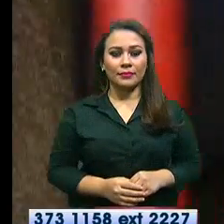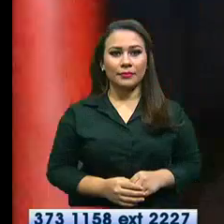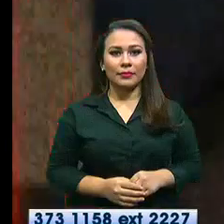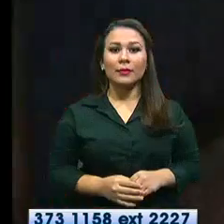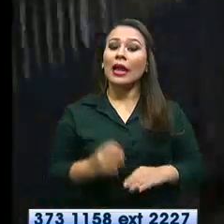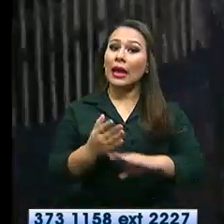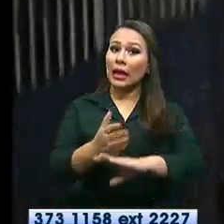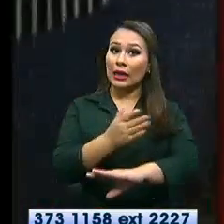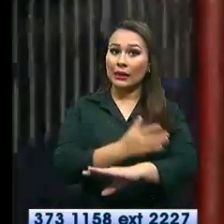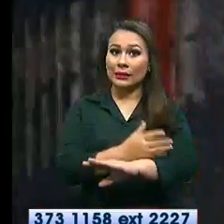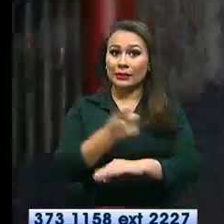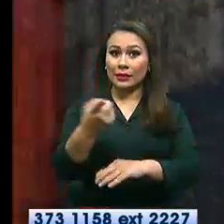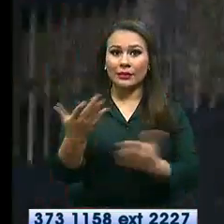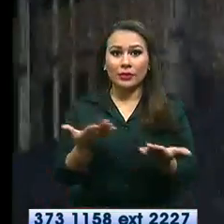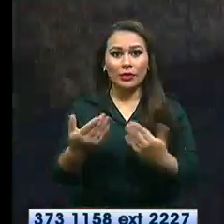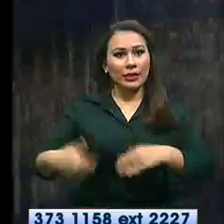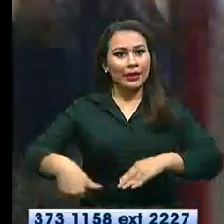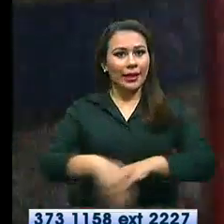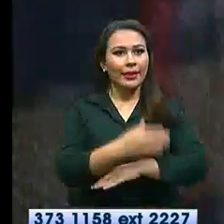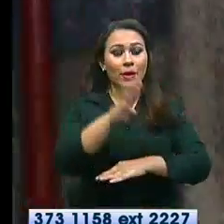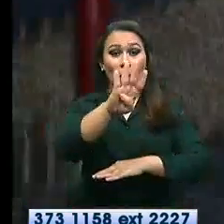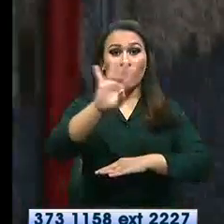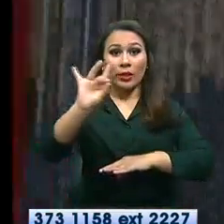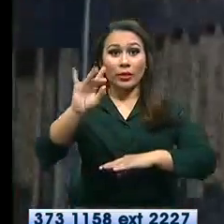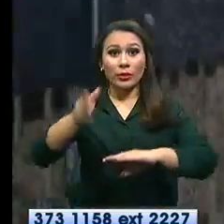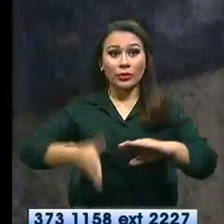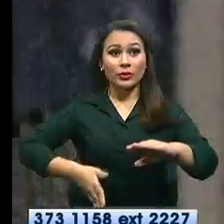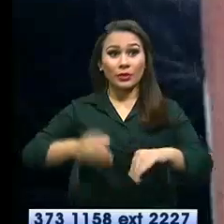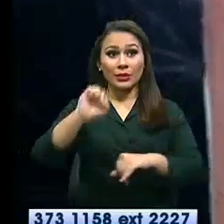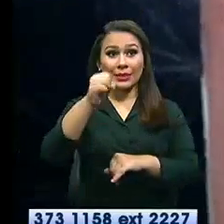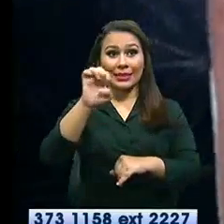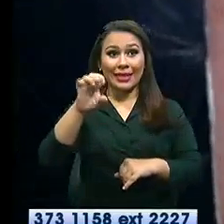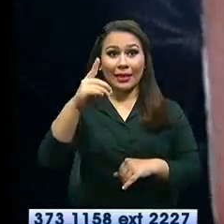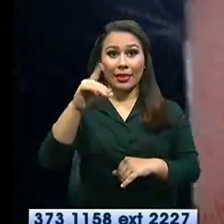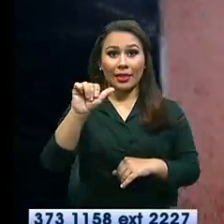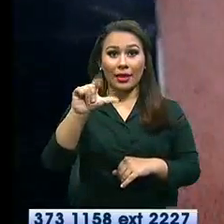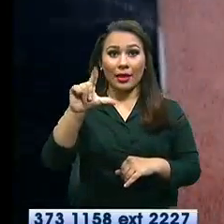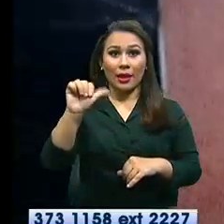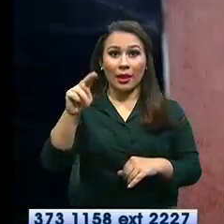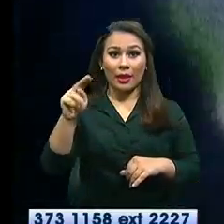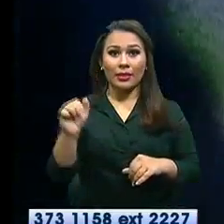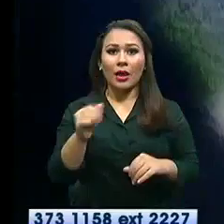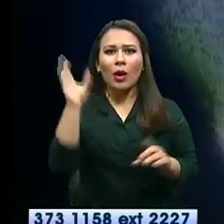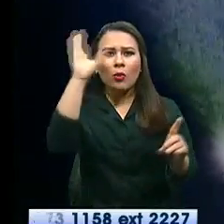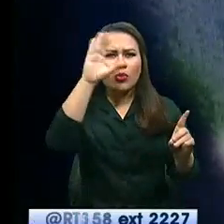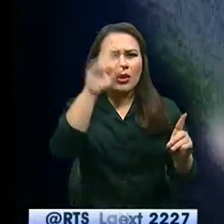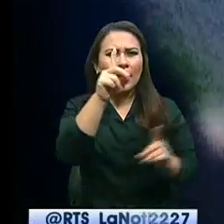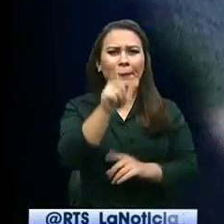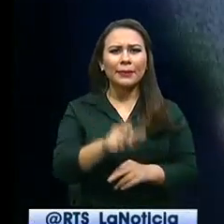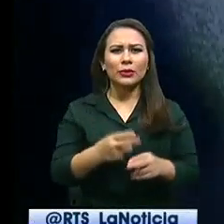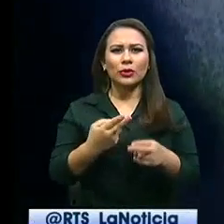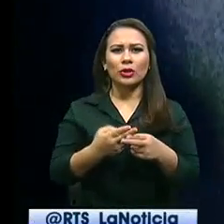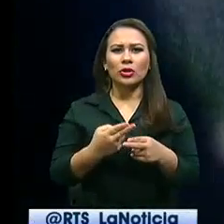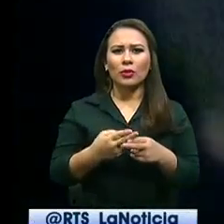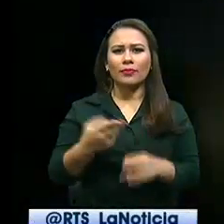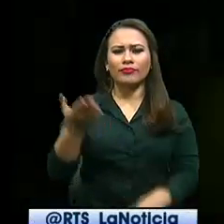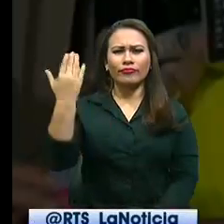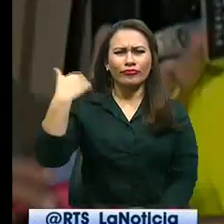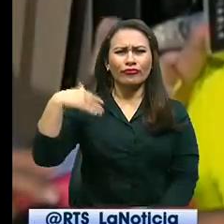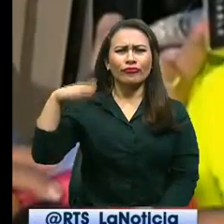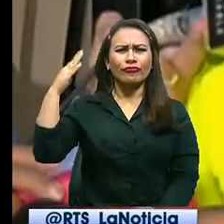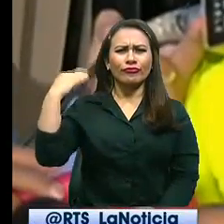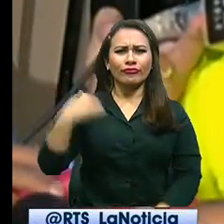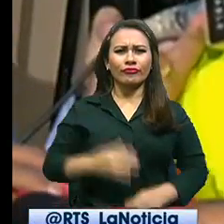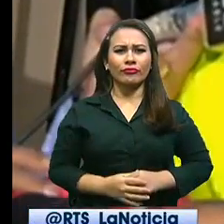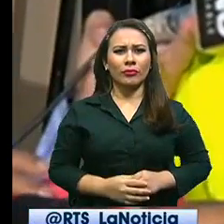Antes de que aclaren las calles 48 y Sedalana, buscaban a un conocido huésped de finales del siglo XX.